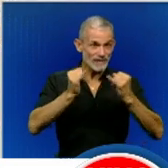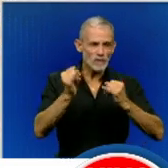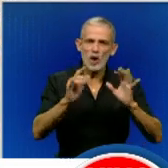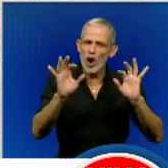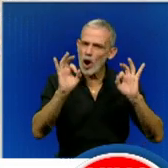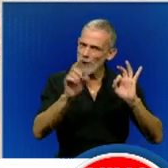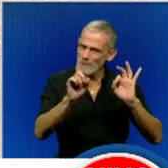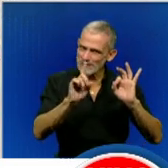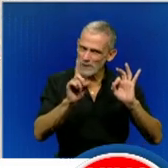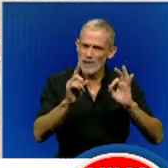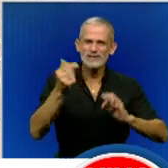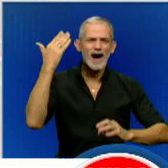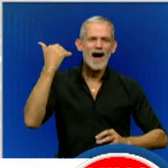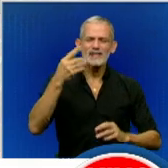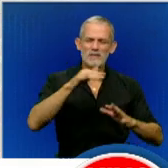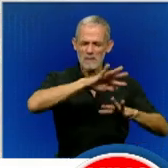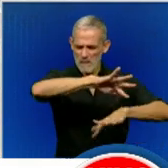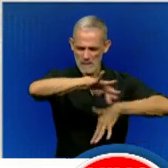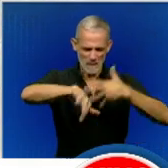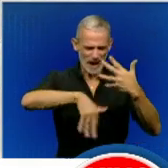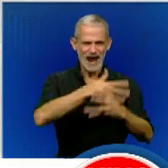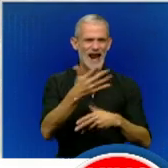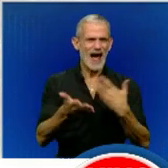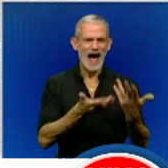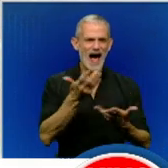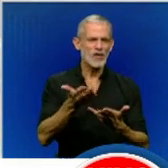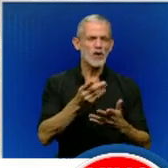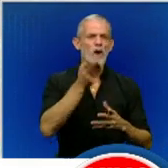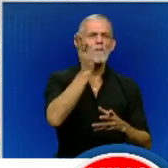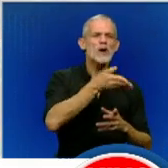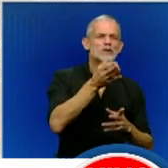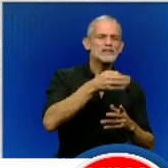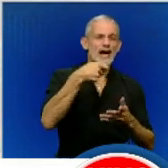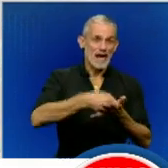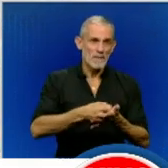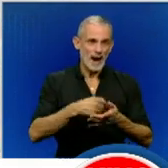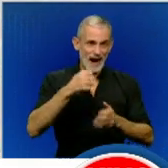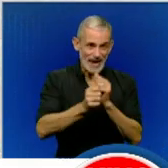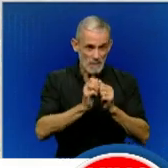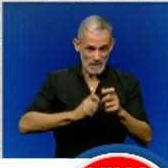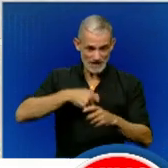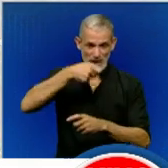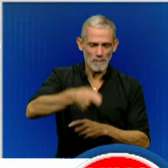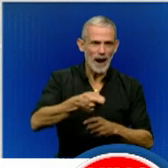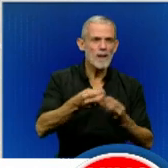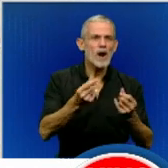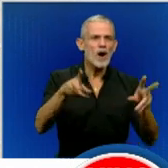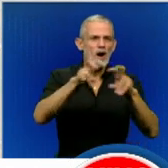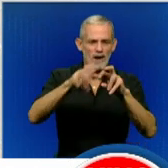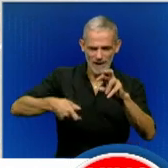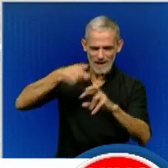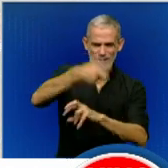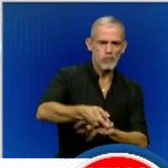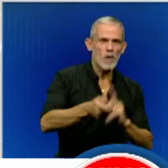completa hace una mezcla hace una mezcla de la tasa que paga la propia empresa para reinvertir y la